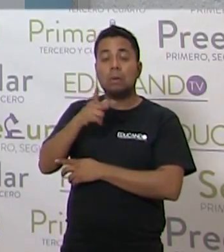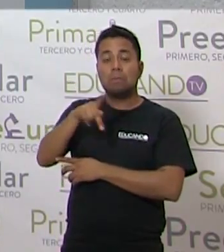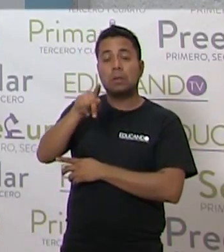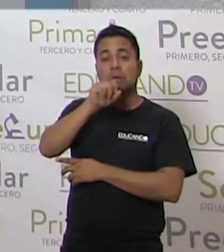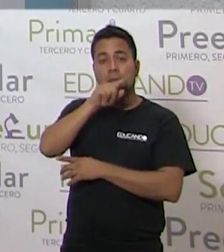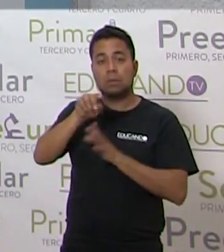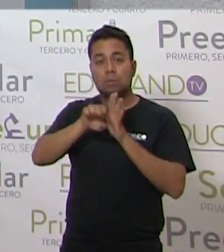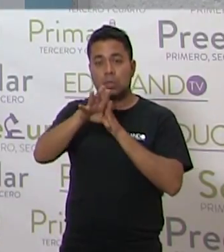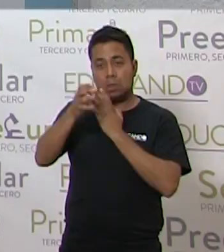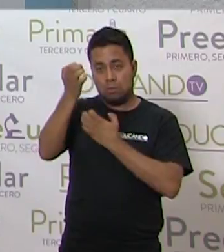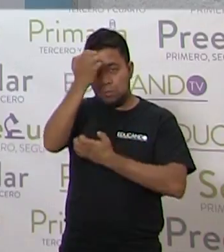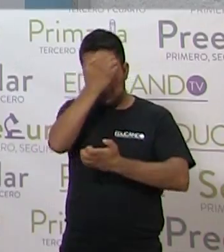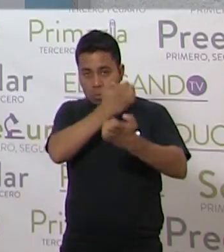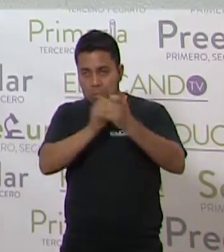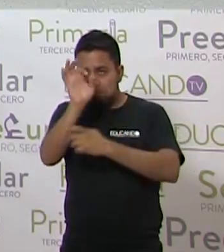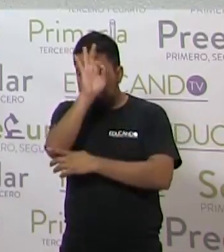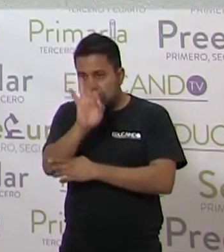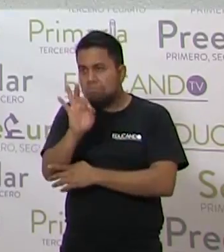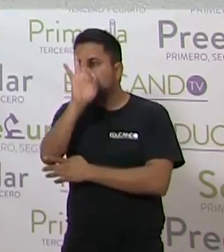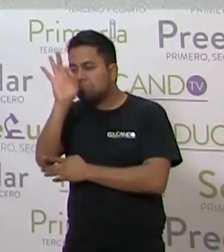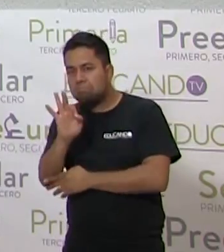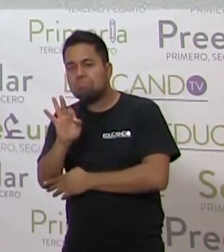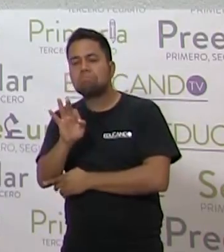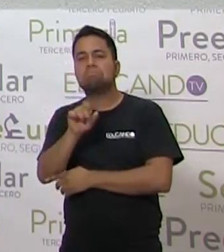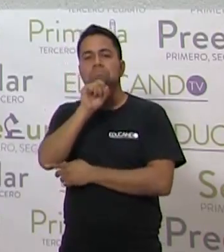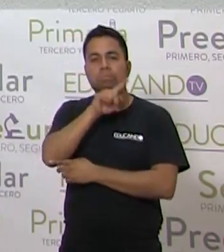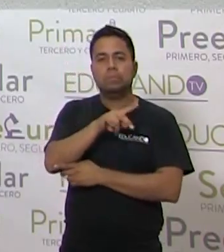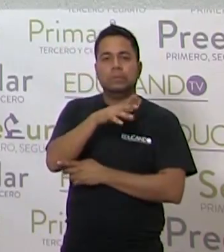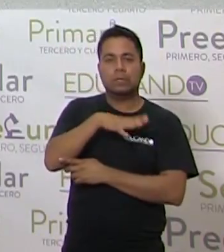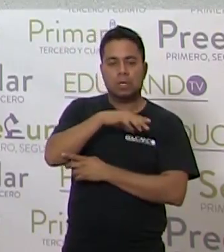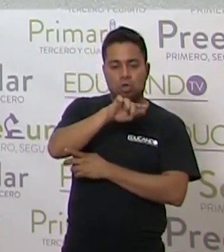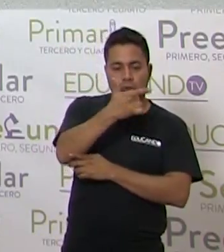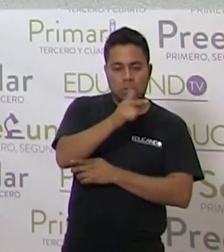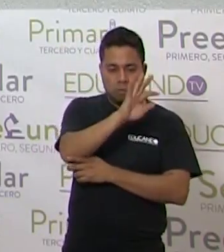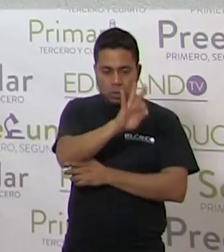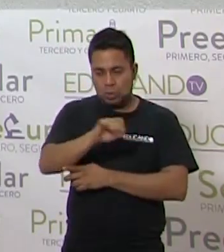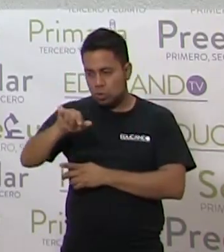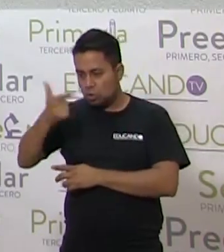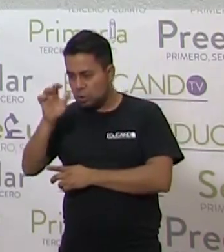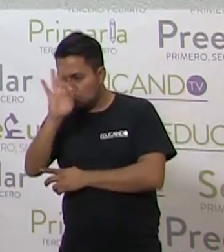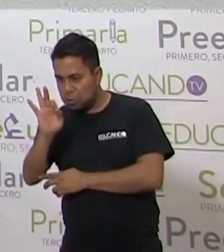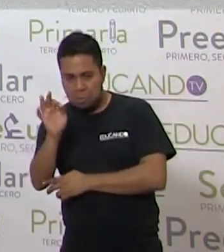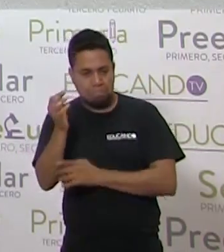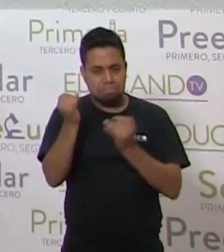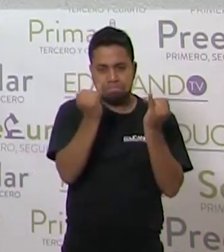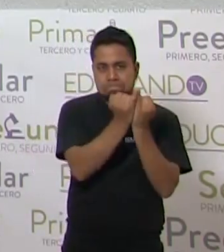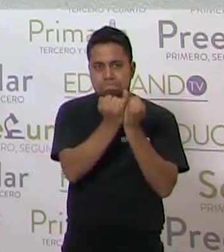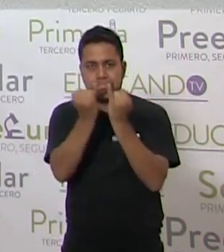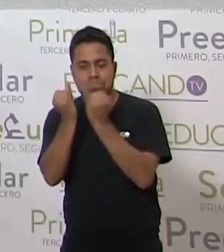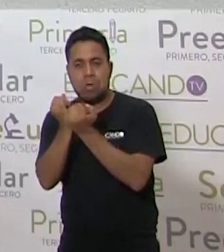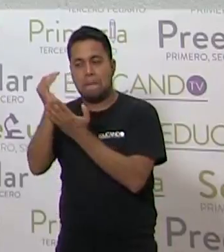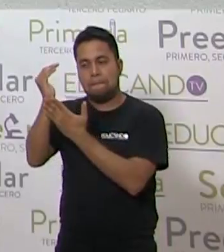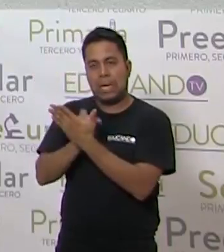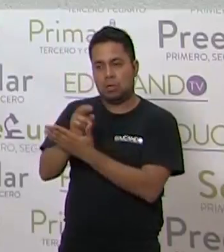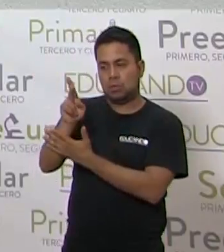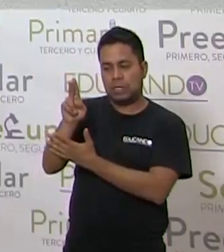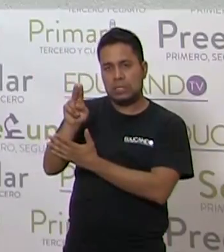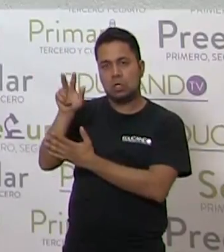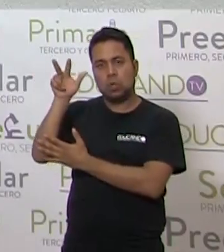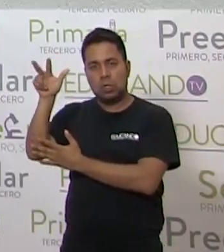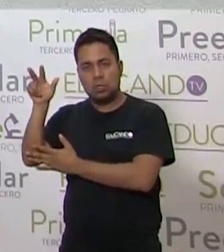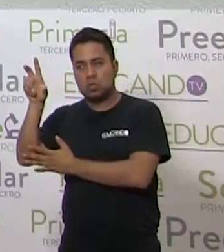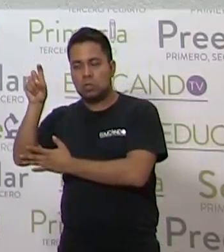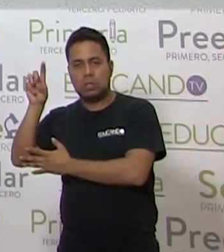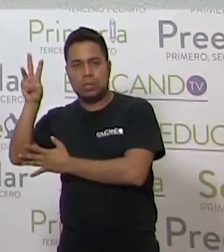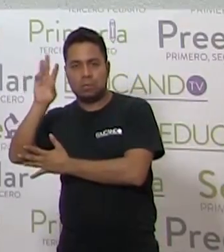si analizamos los porcentajes podemos ver que aquí hay 12 por y aquí hay 12 Por que es menor a 25 a 18 y